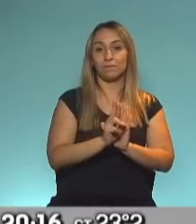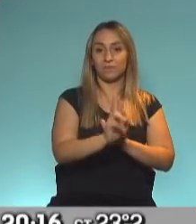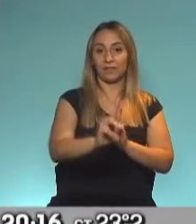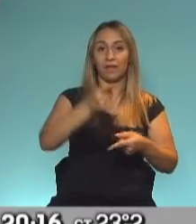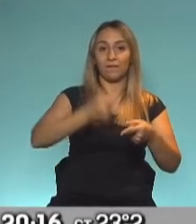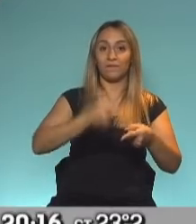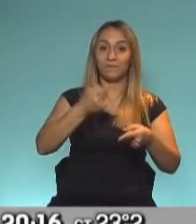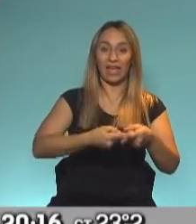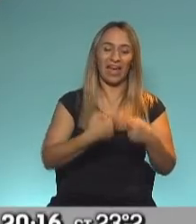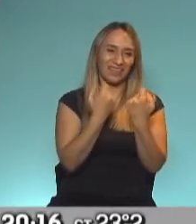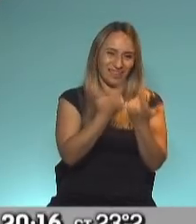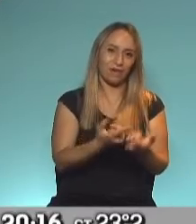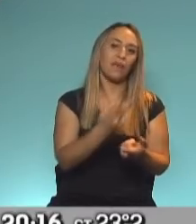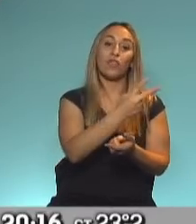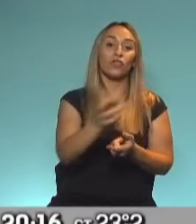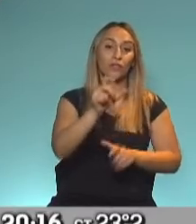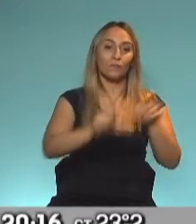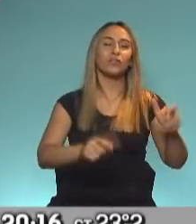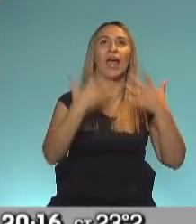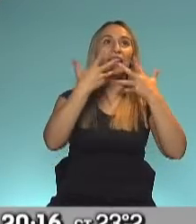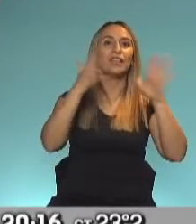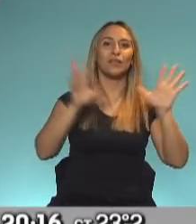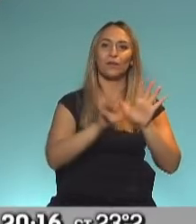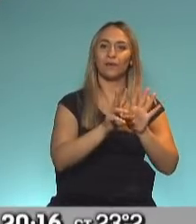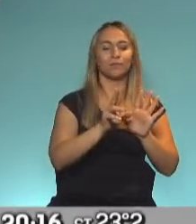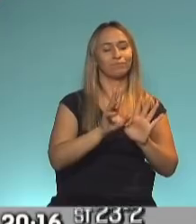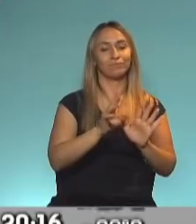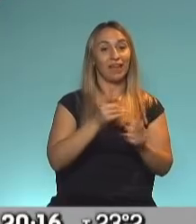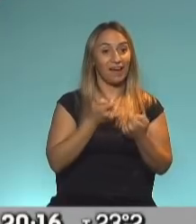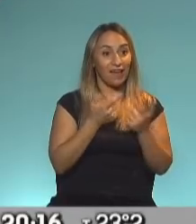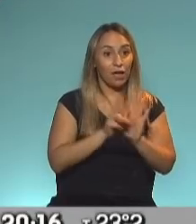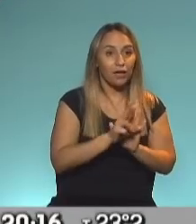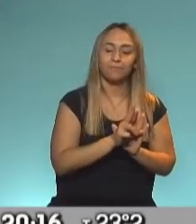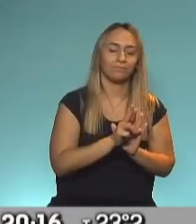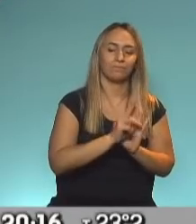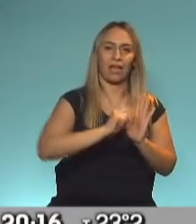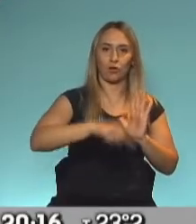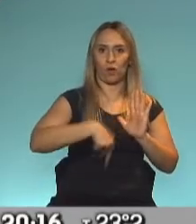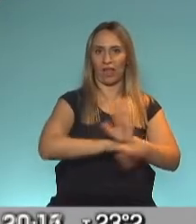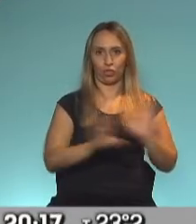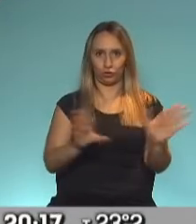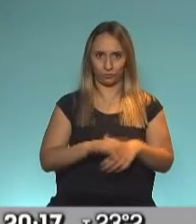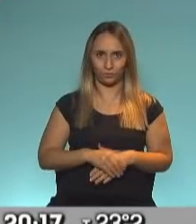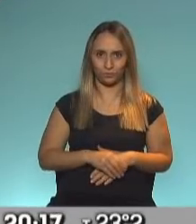fiestas para 200 personas, aunque fueran al aire libre. Eso quedó frisado por el momento. Pero hoy también es